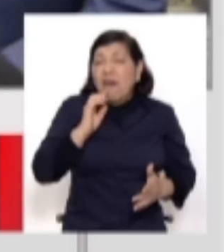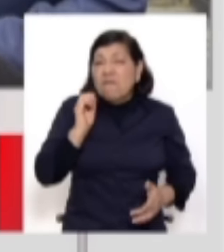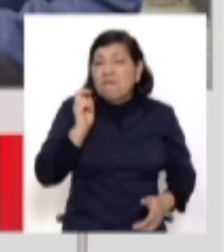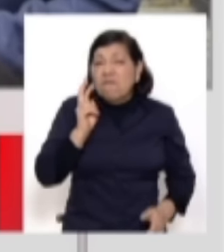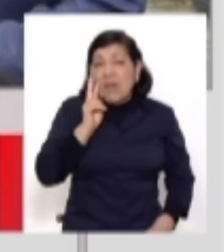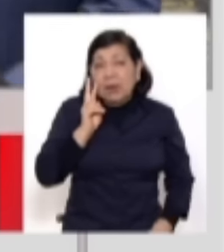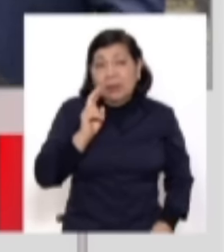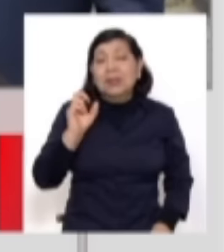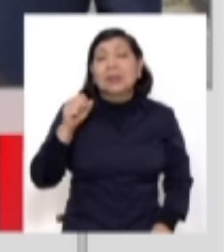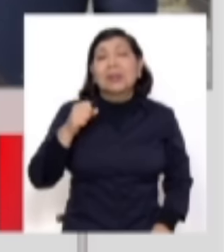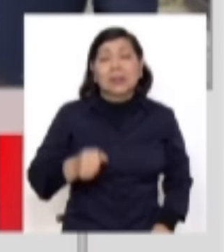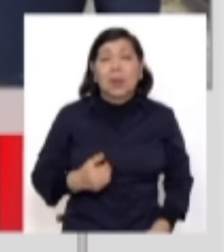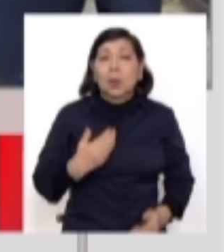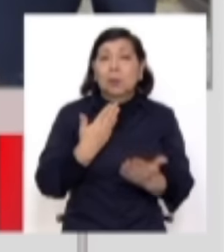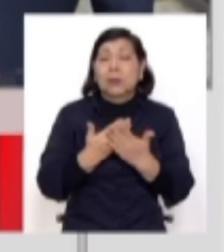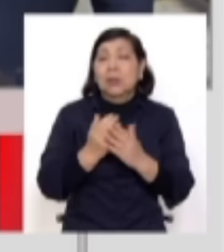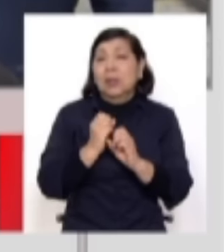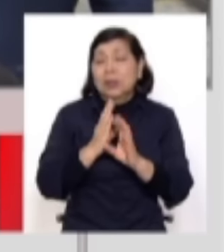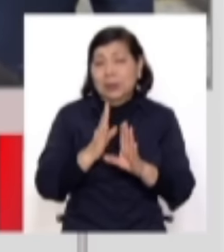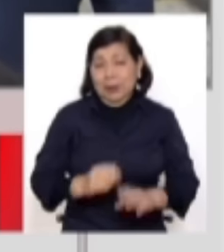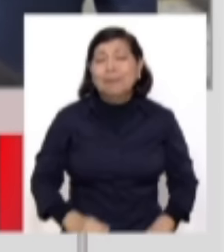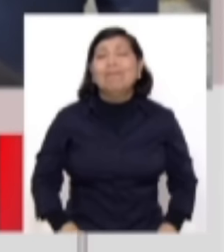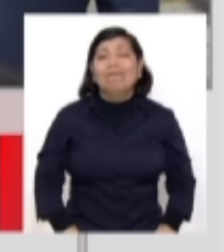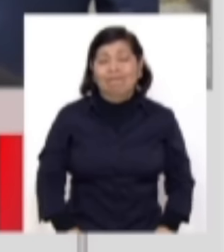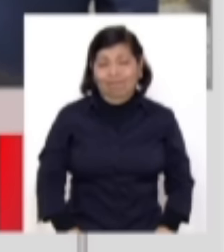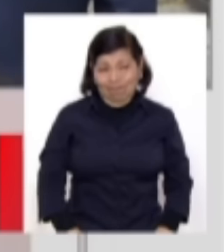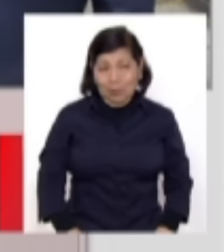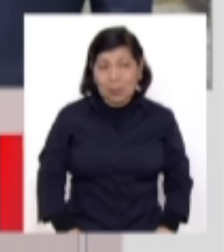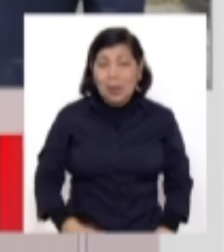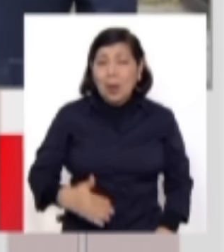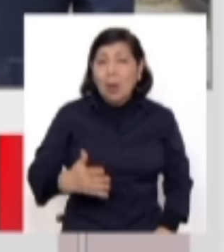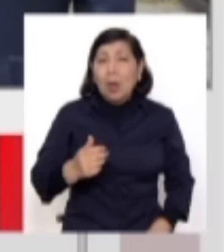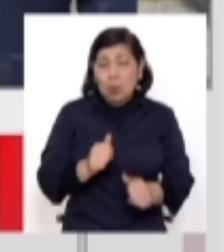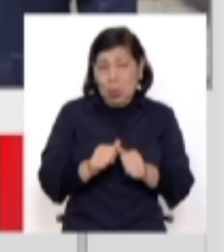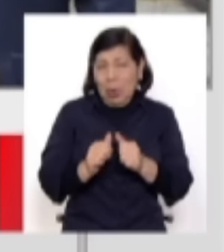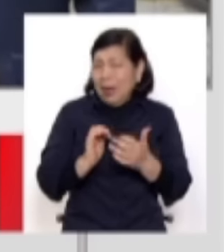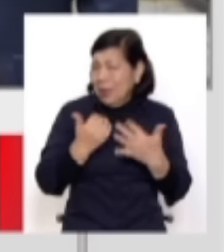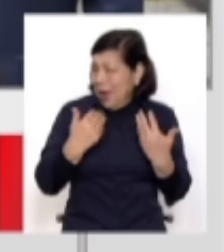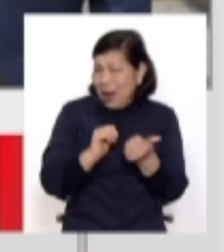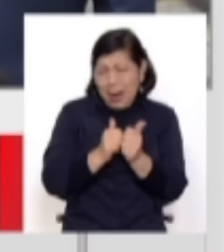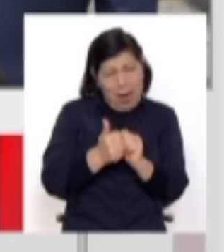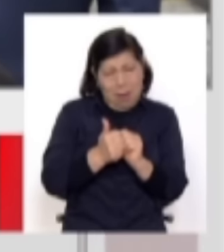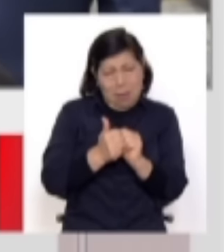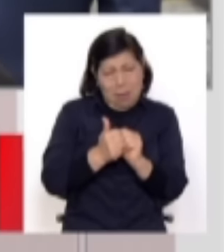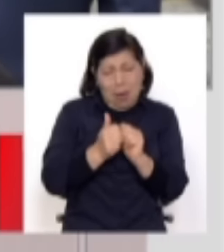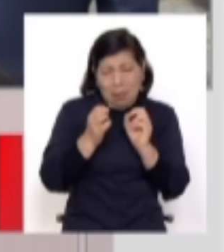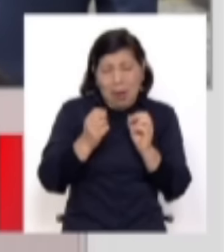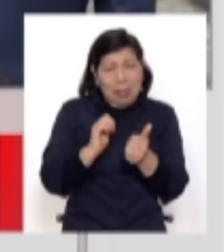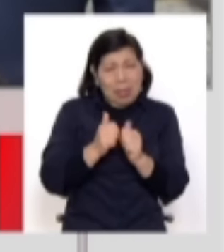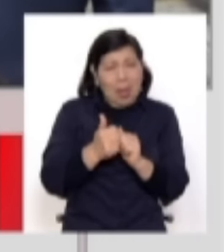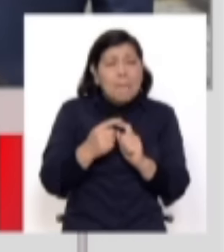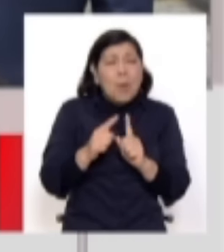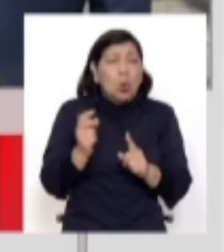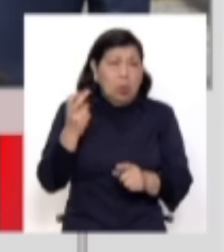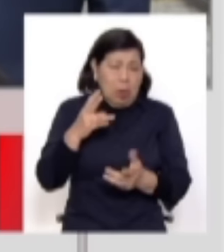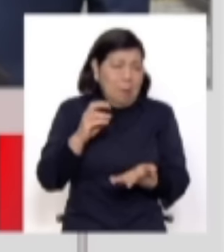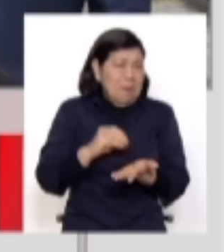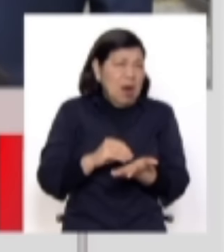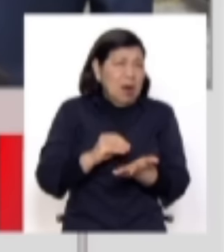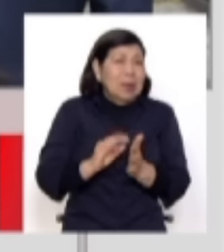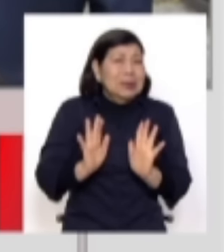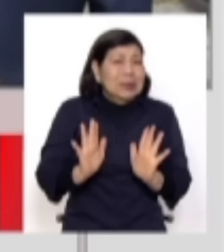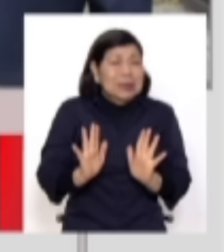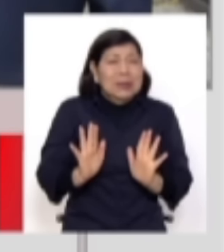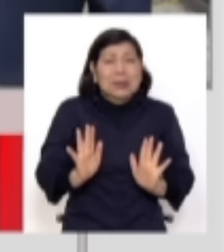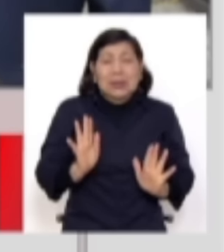sospechosas. Así es, muy buenos días. Mi número ya había sido cambiado, mi número fijo, por segunda vez, por